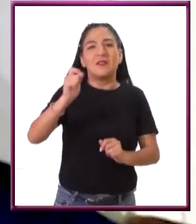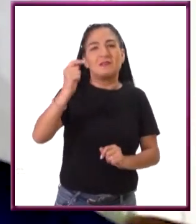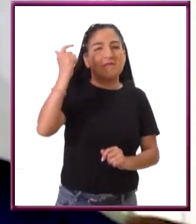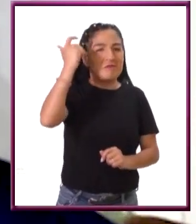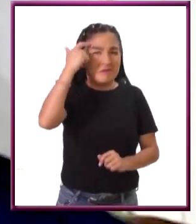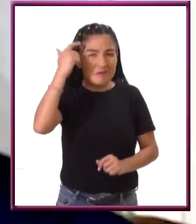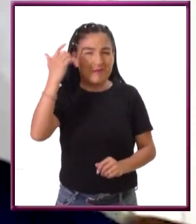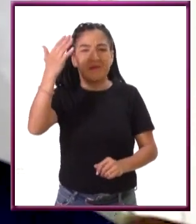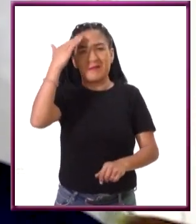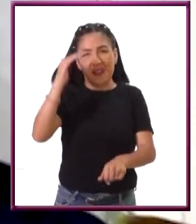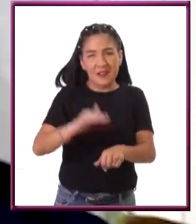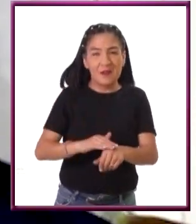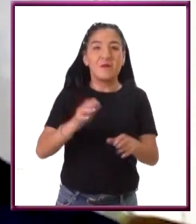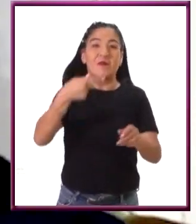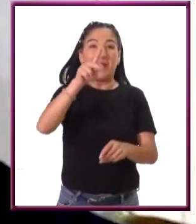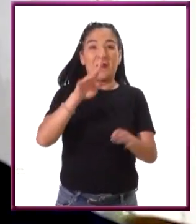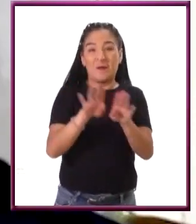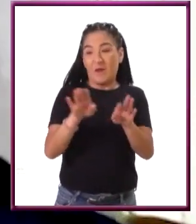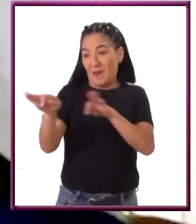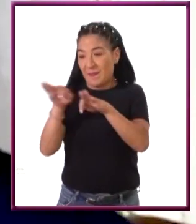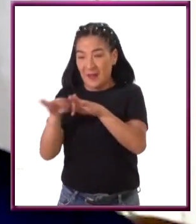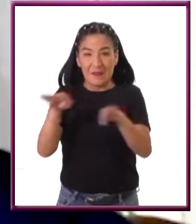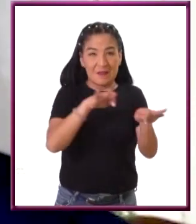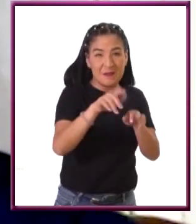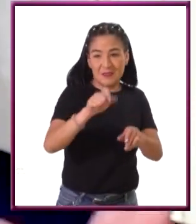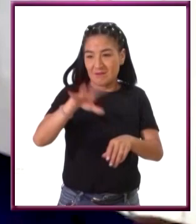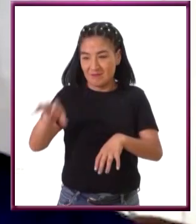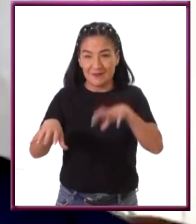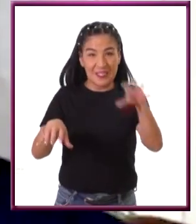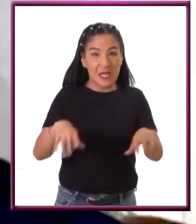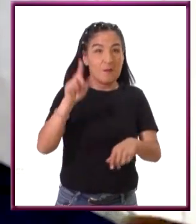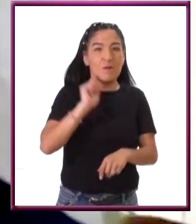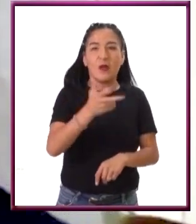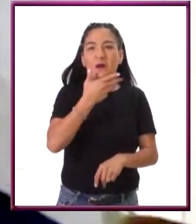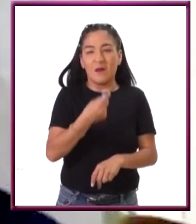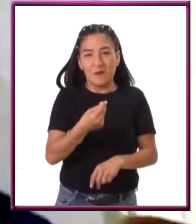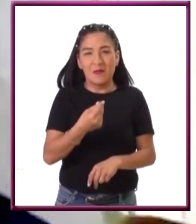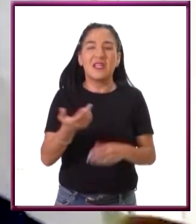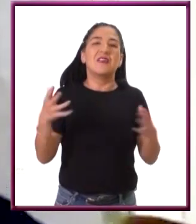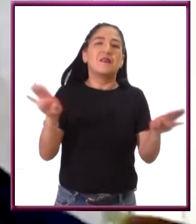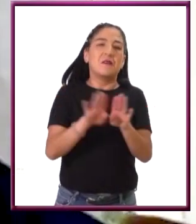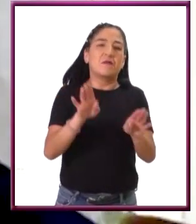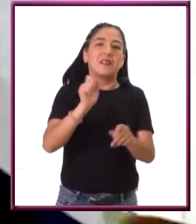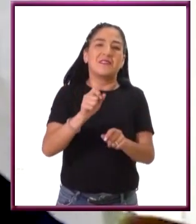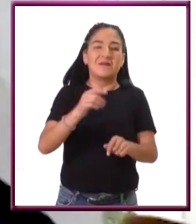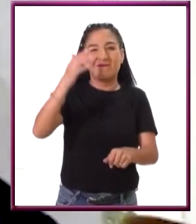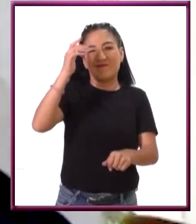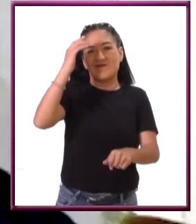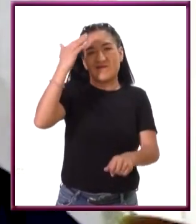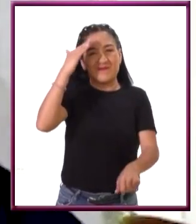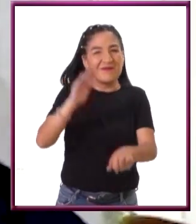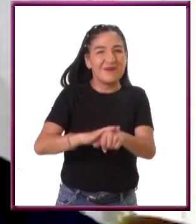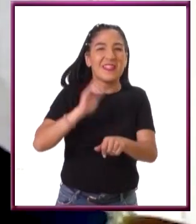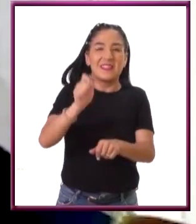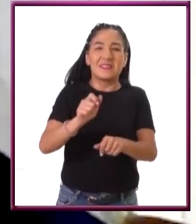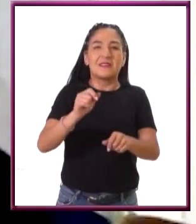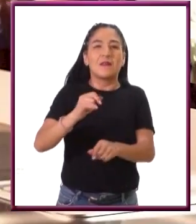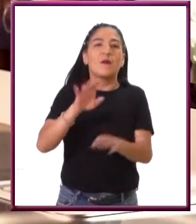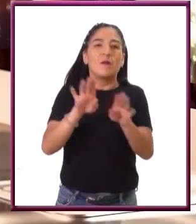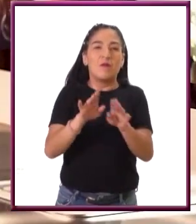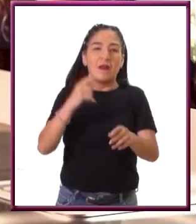pero la repartición de labores, la división entre los géneros, es realmente un hábito mental, es algo que hemos